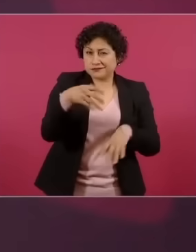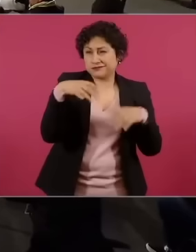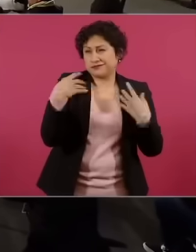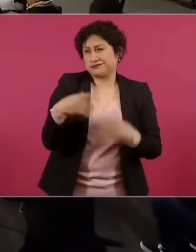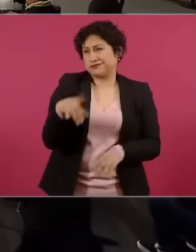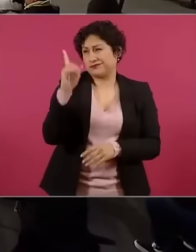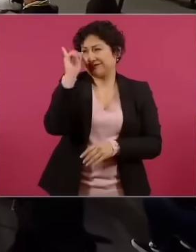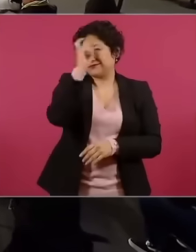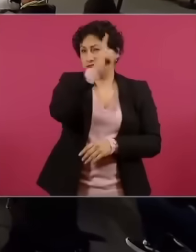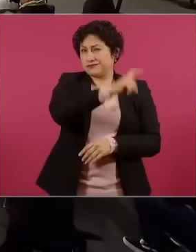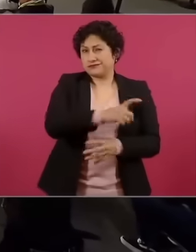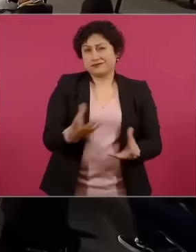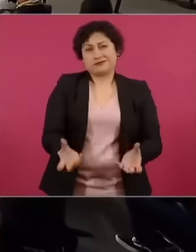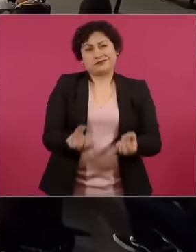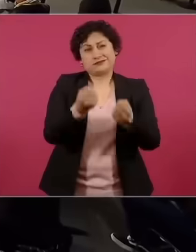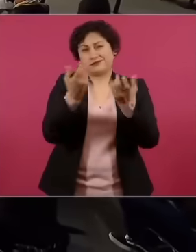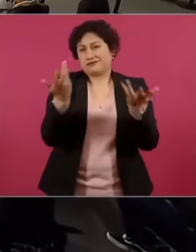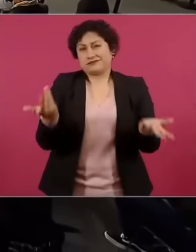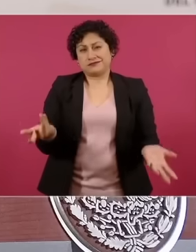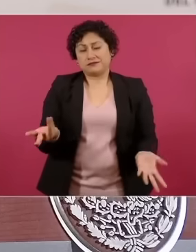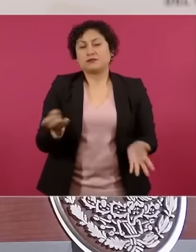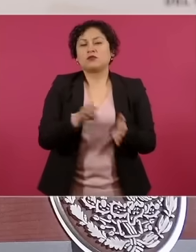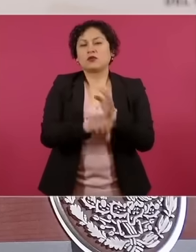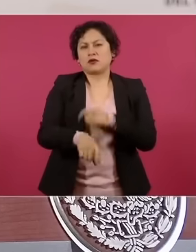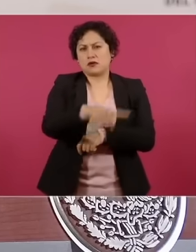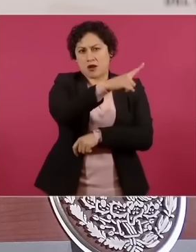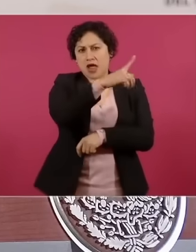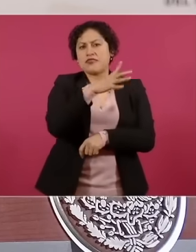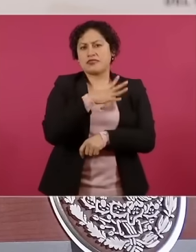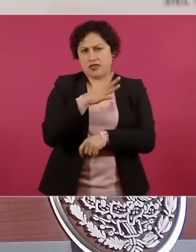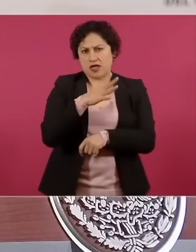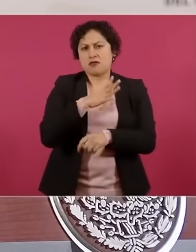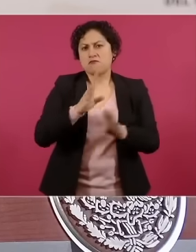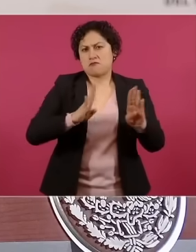bélica, contar con la bomba atómica,